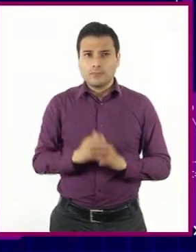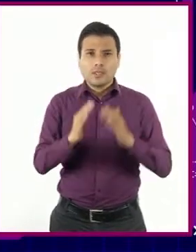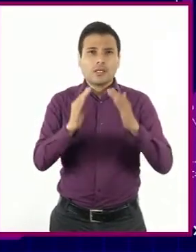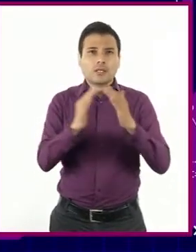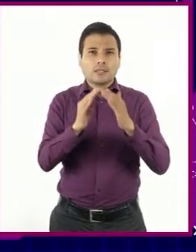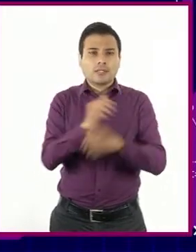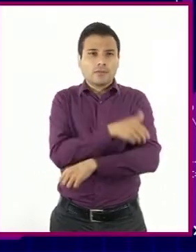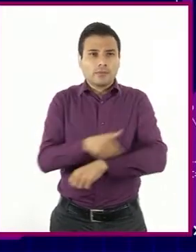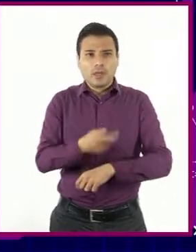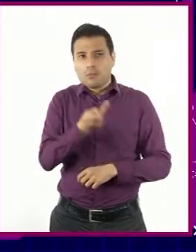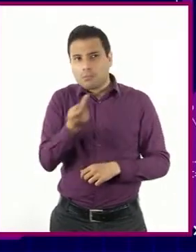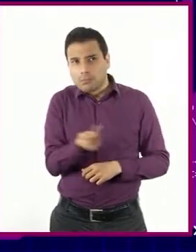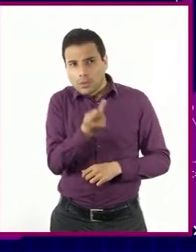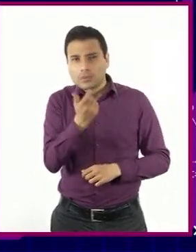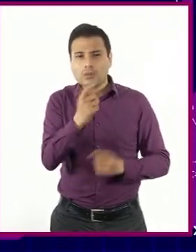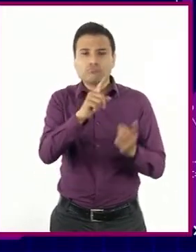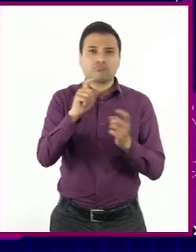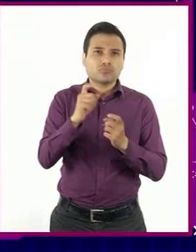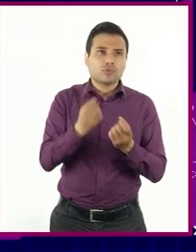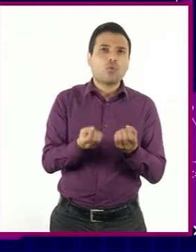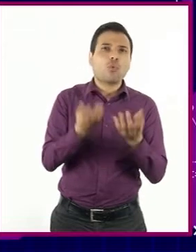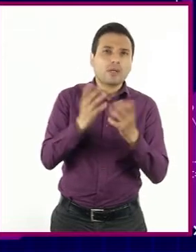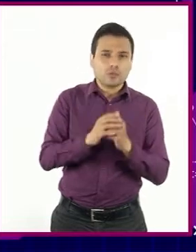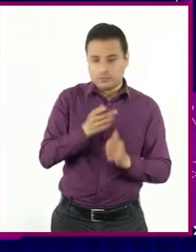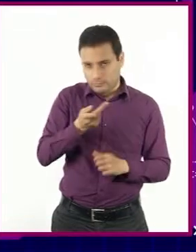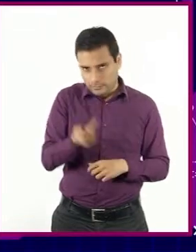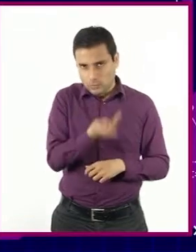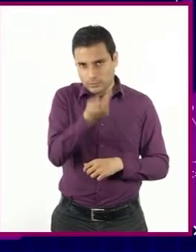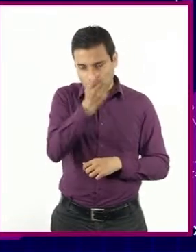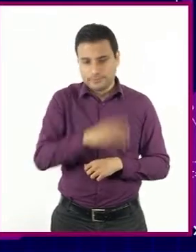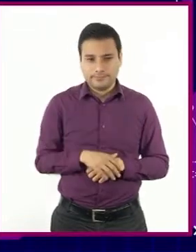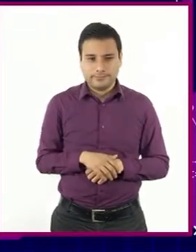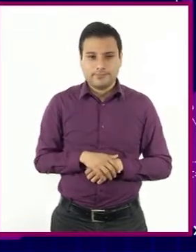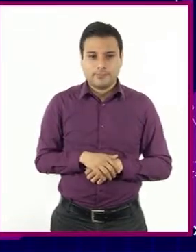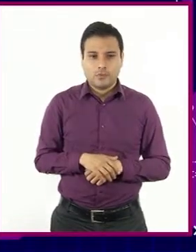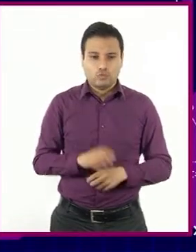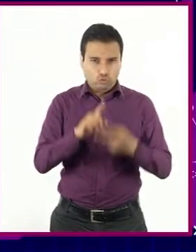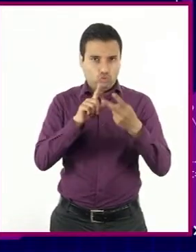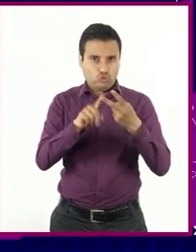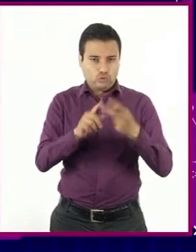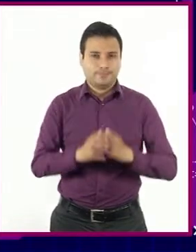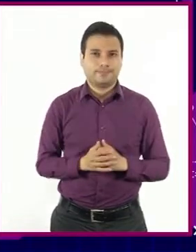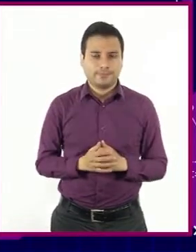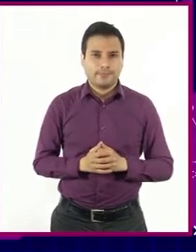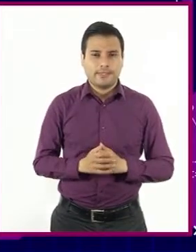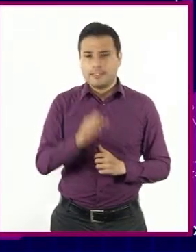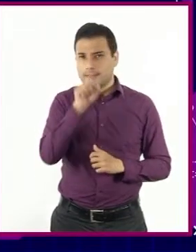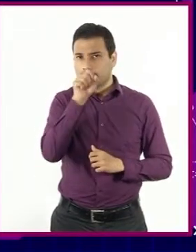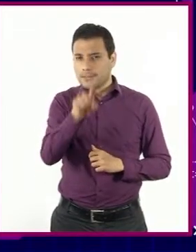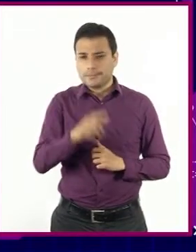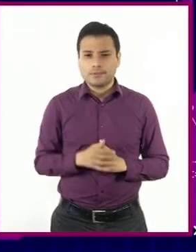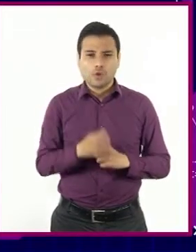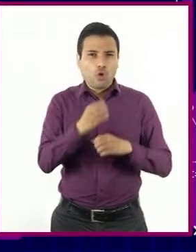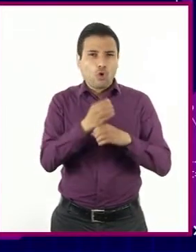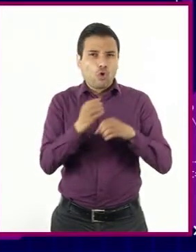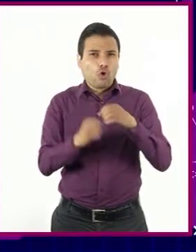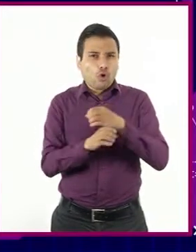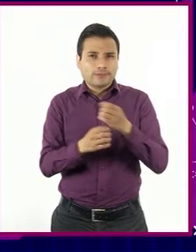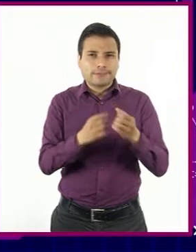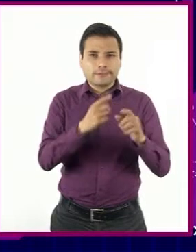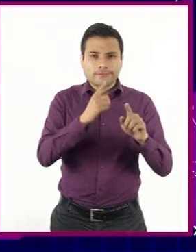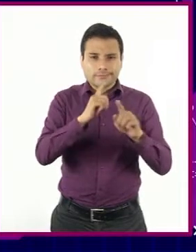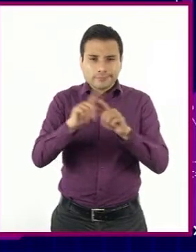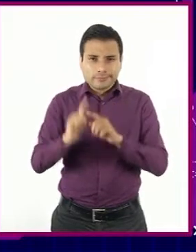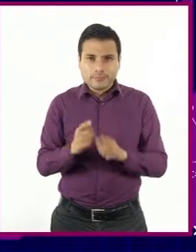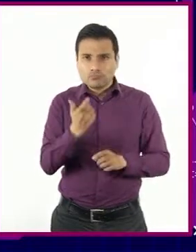hogares que tiene carácter bianual. 2. Cotización de productos específicos. Se eligen los